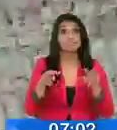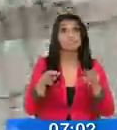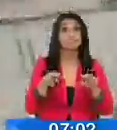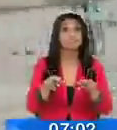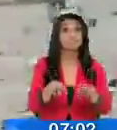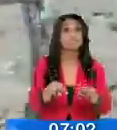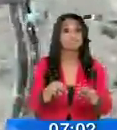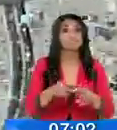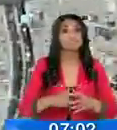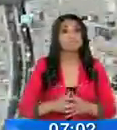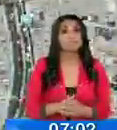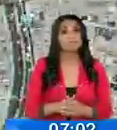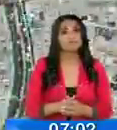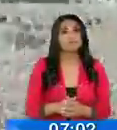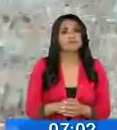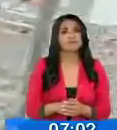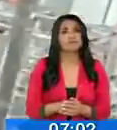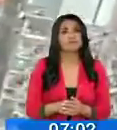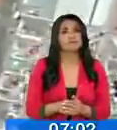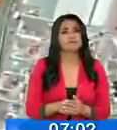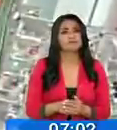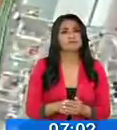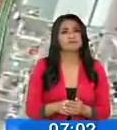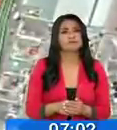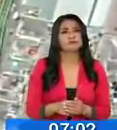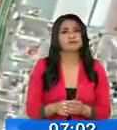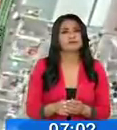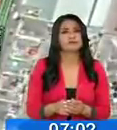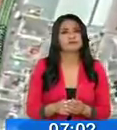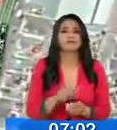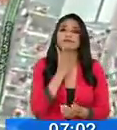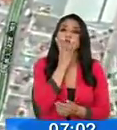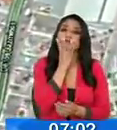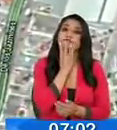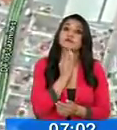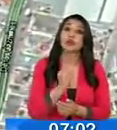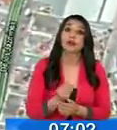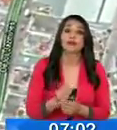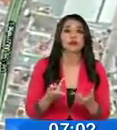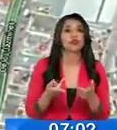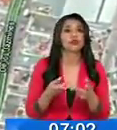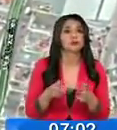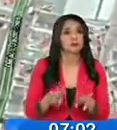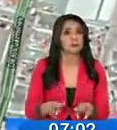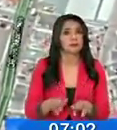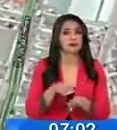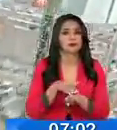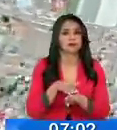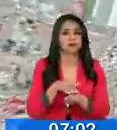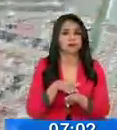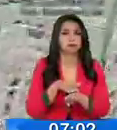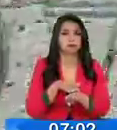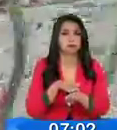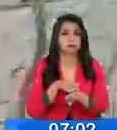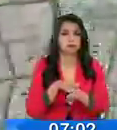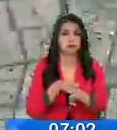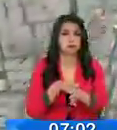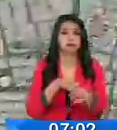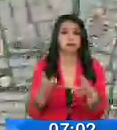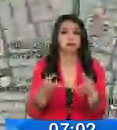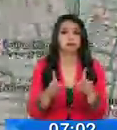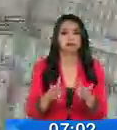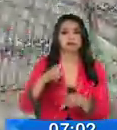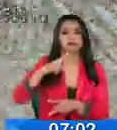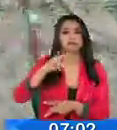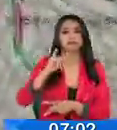el tráfico en la parte norte se encuentra en la Eloy Alfaro bastante, pero bastante congestionado, igualmente la de Los